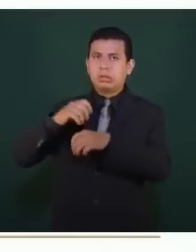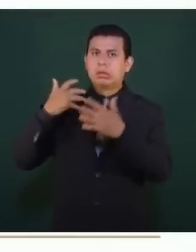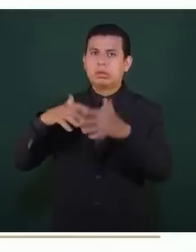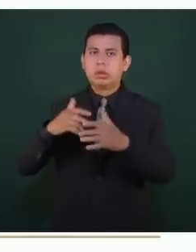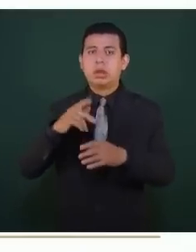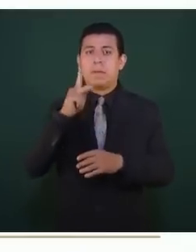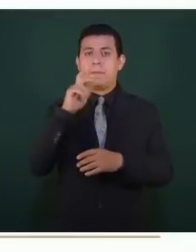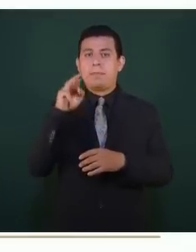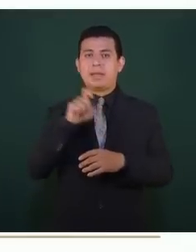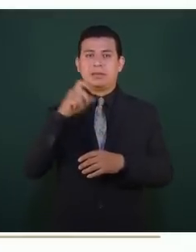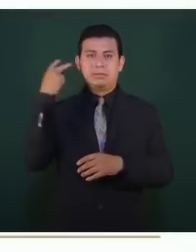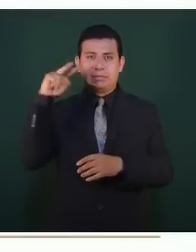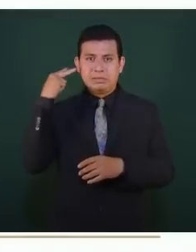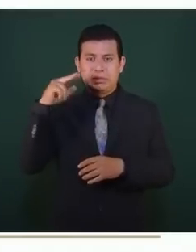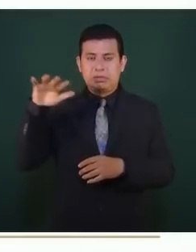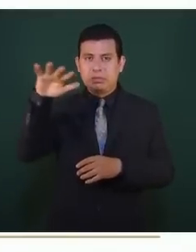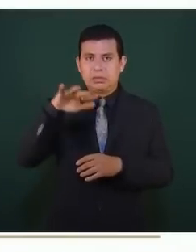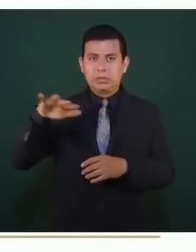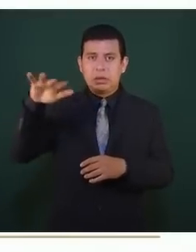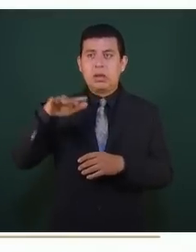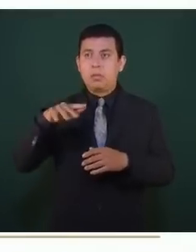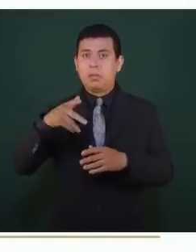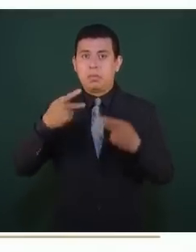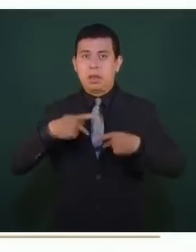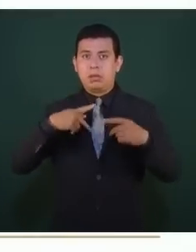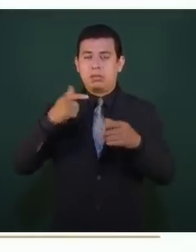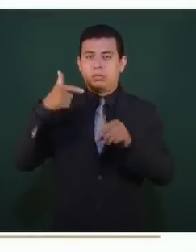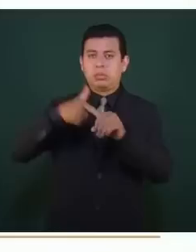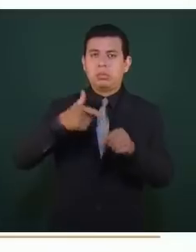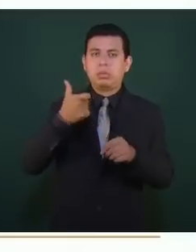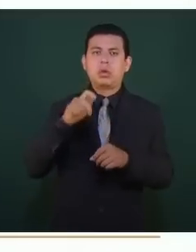Pemex en Veracruz, con un precio al público de